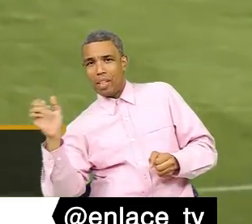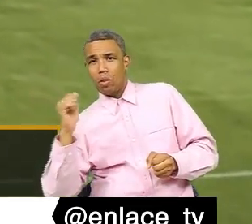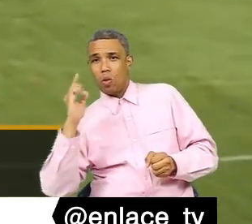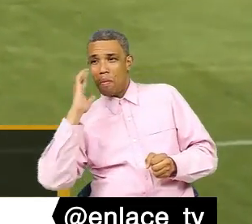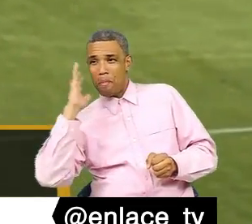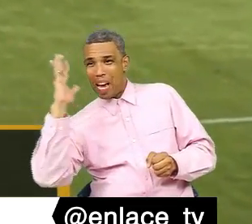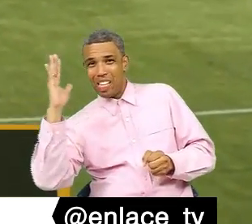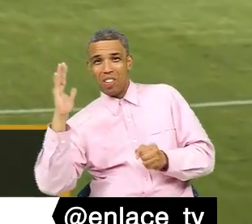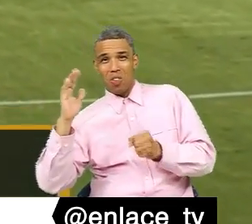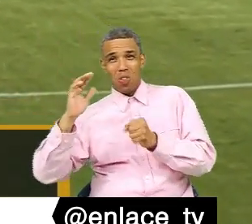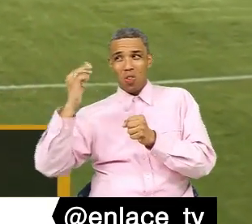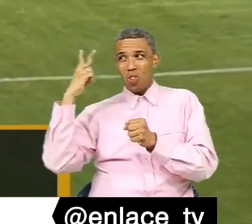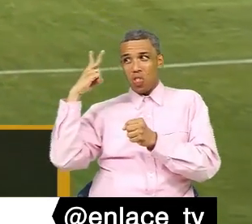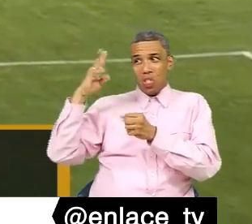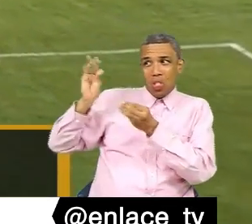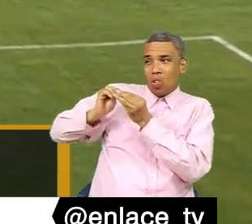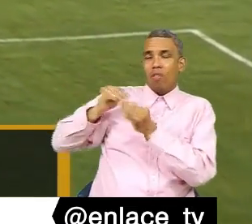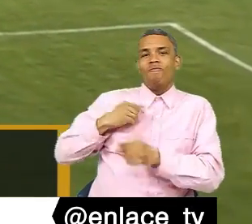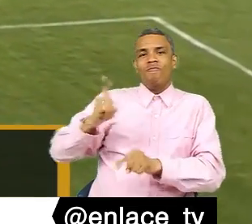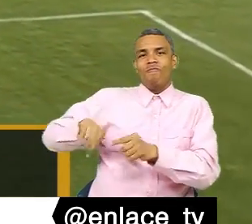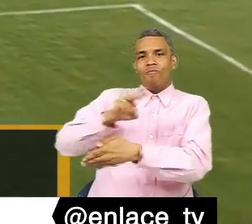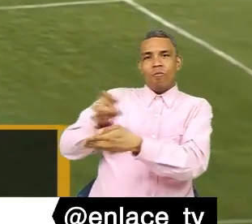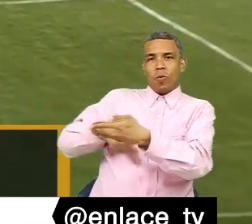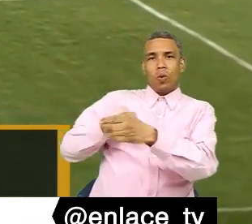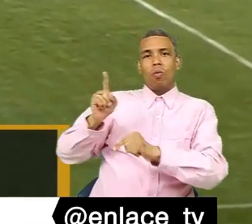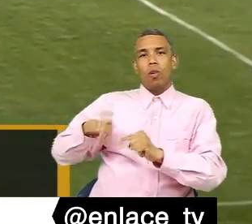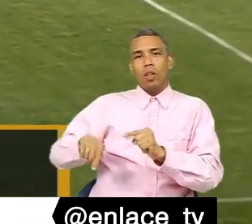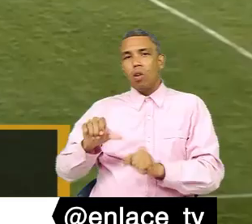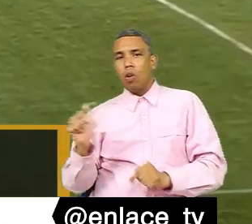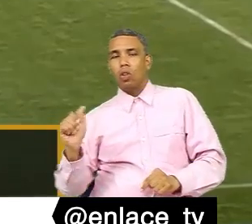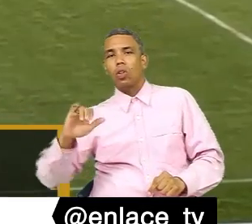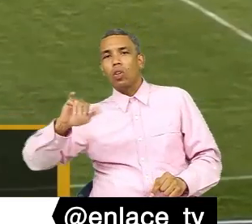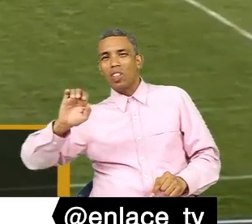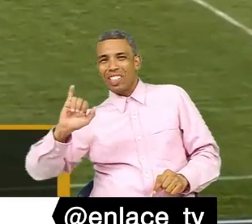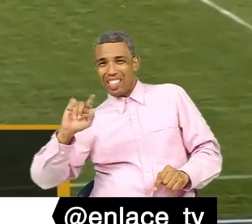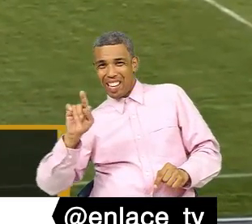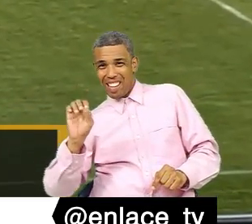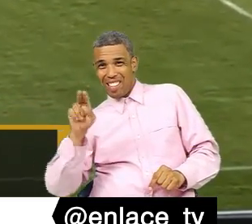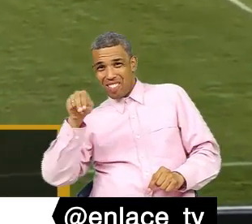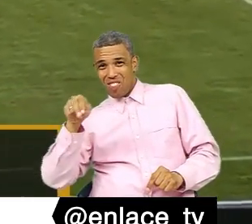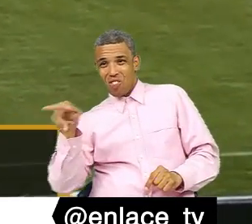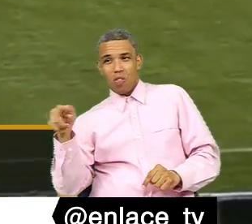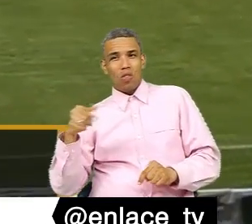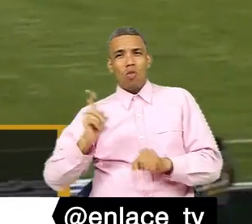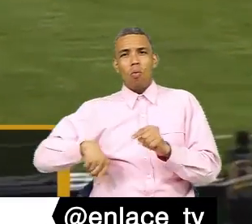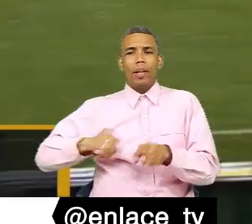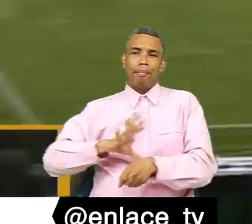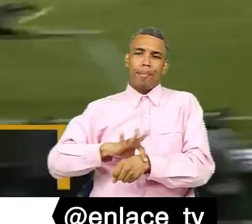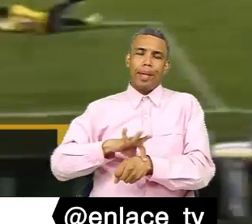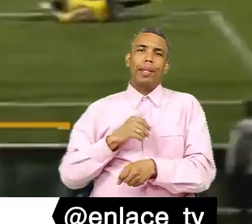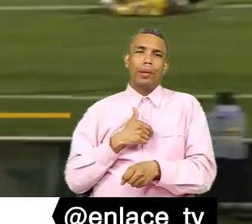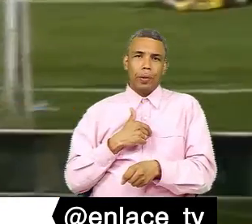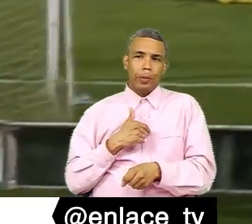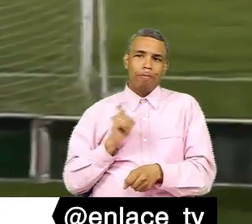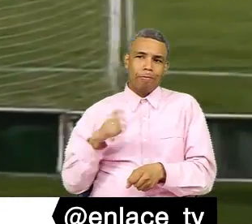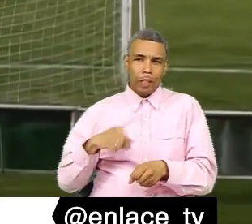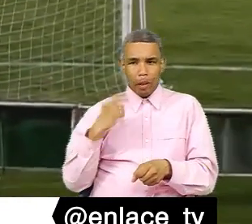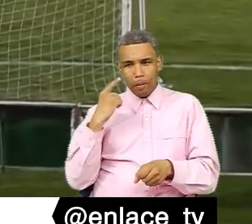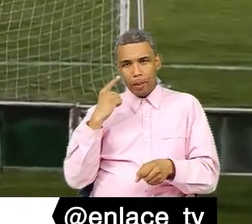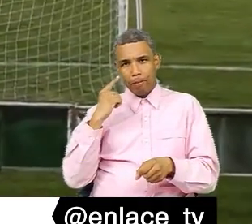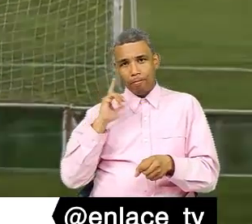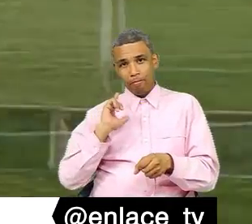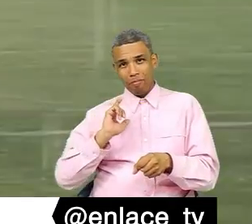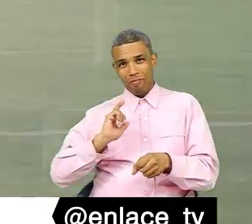ni Jason Palacios, quien está a la espera de una atención médica. Este compromiso se disputará el martes 4 de octubre a las 5 de la